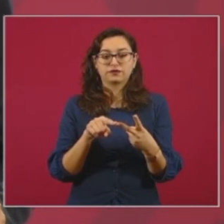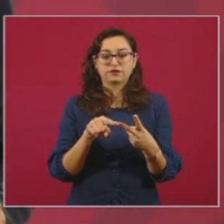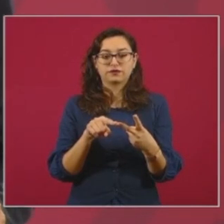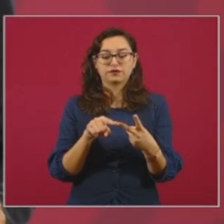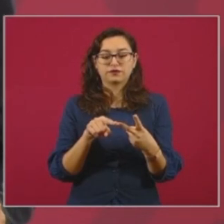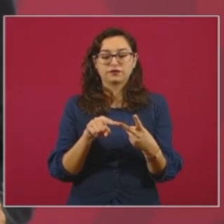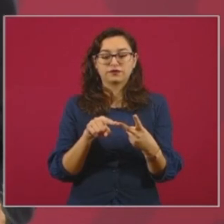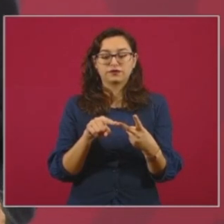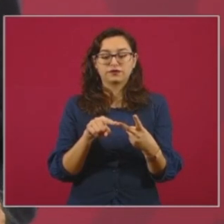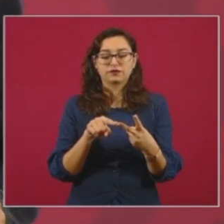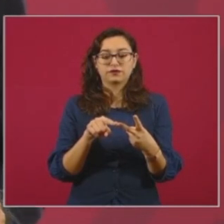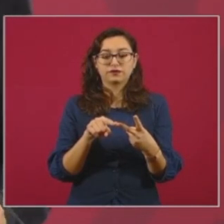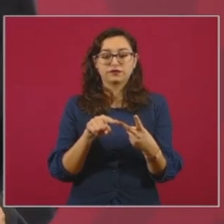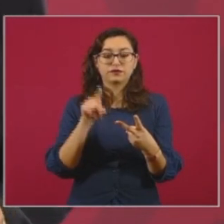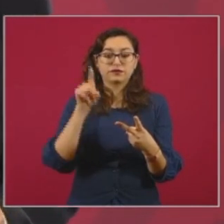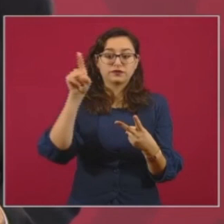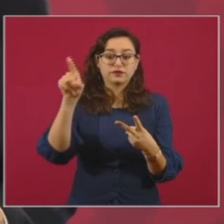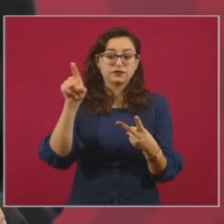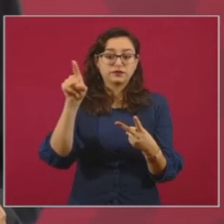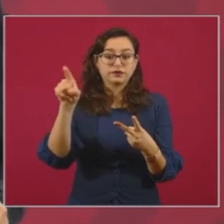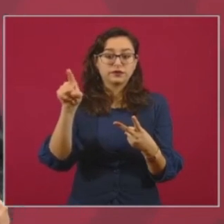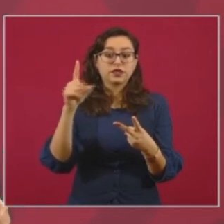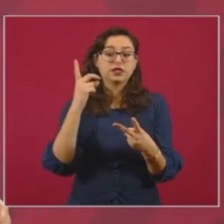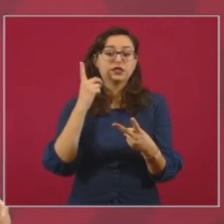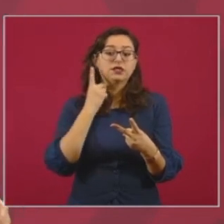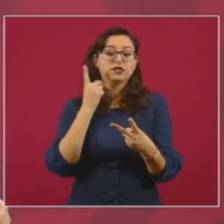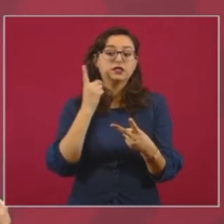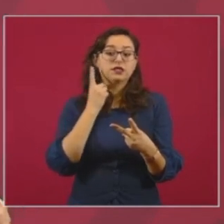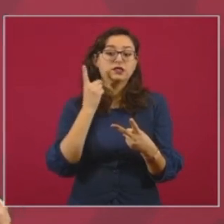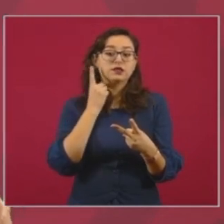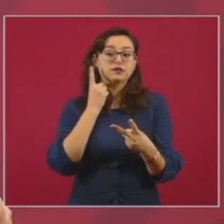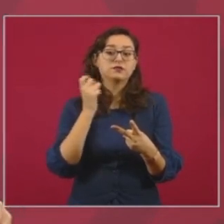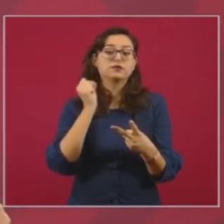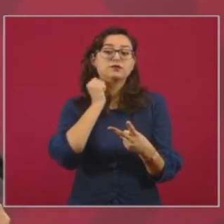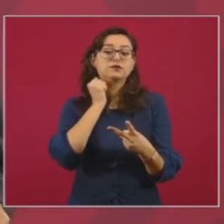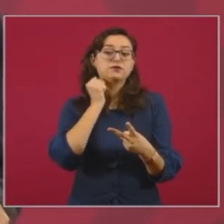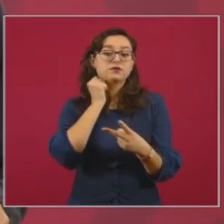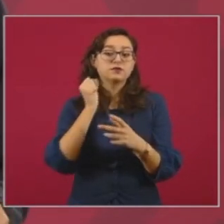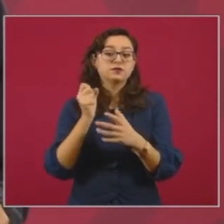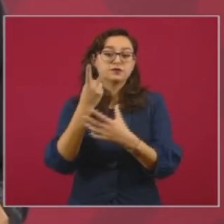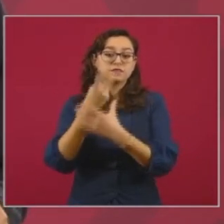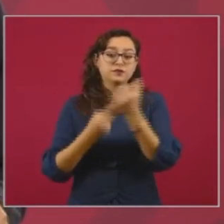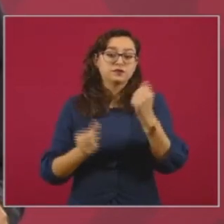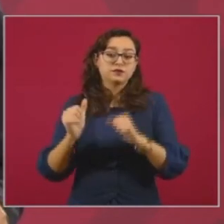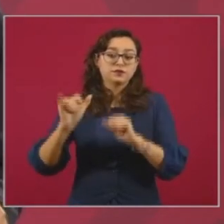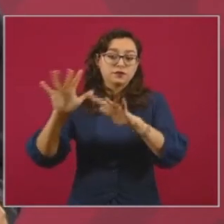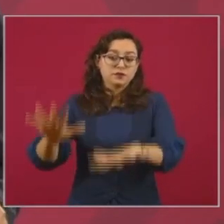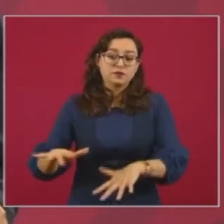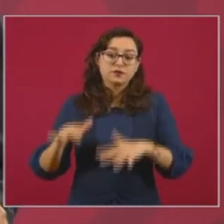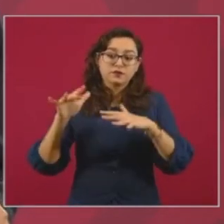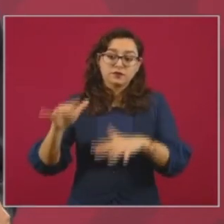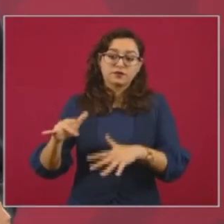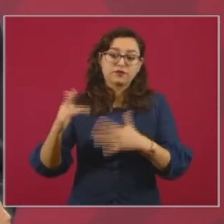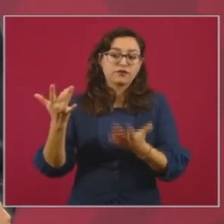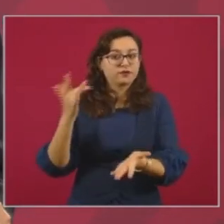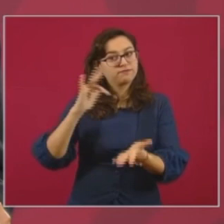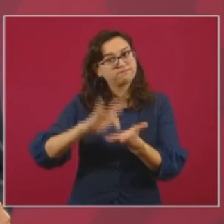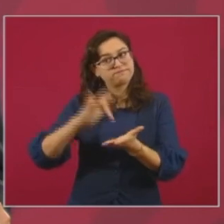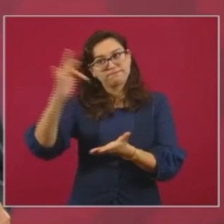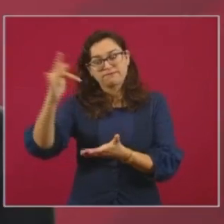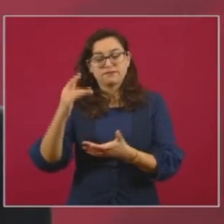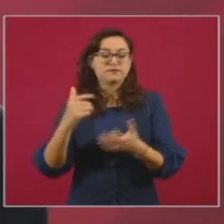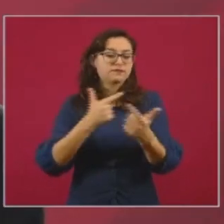integrantes del Congreso de la Unión, diputados y senadores de todos los